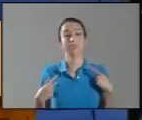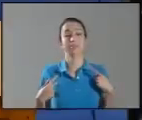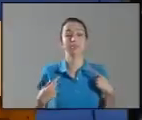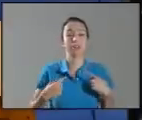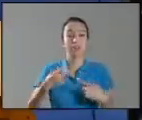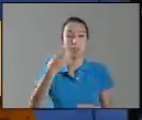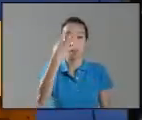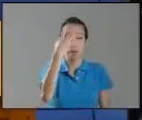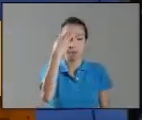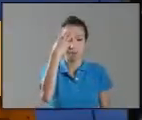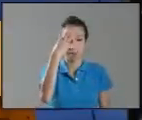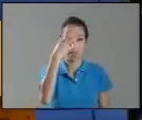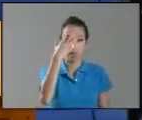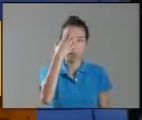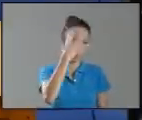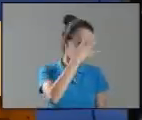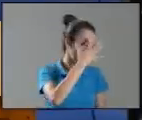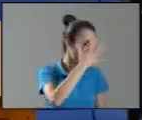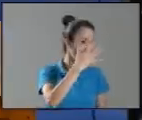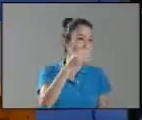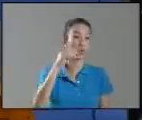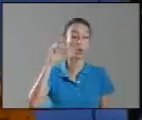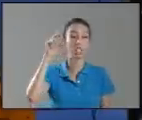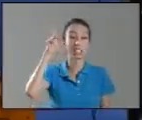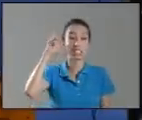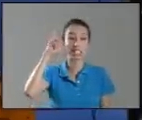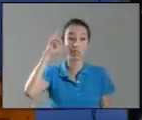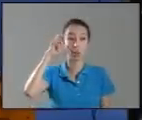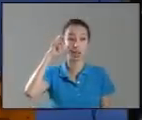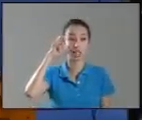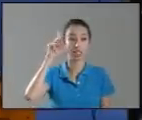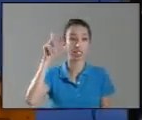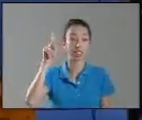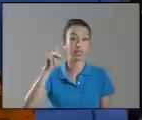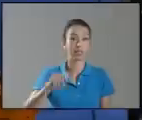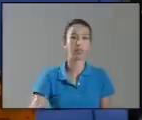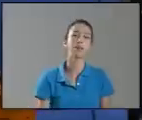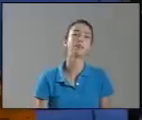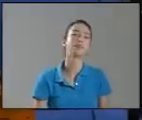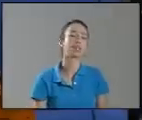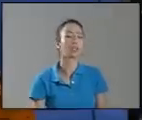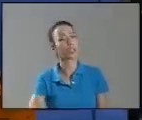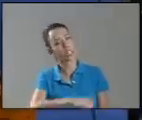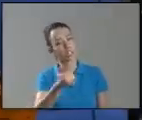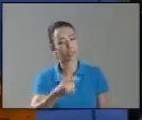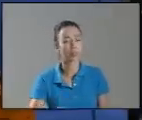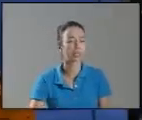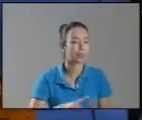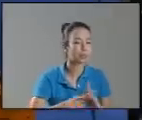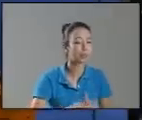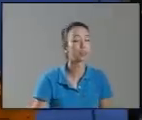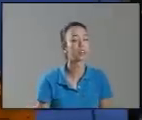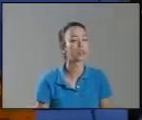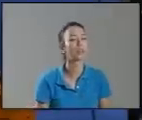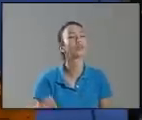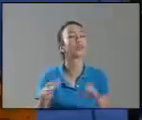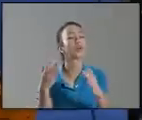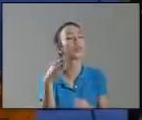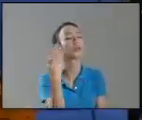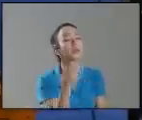que operaba, bueno, y que había cometido un pecado de tipo sexual.